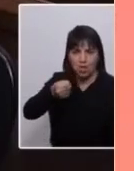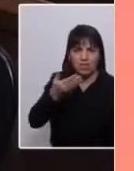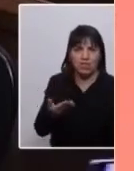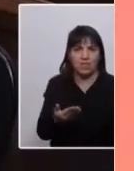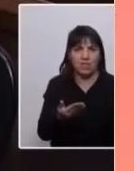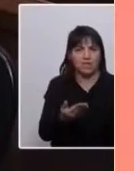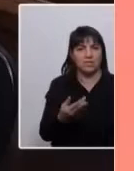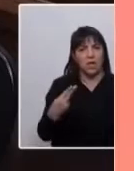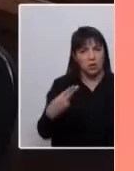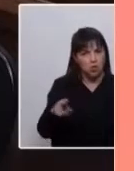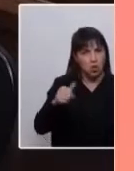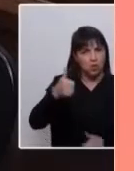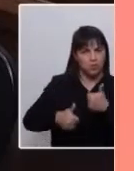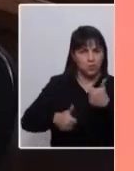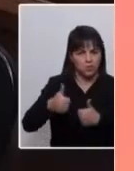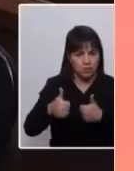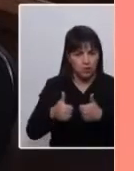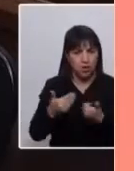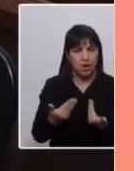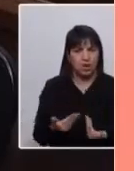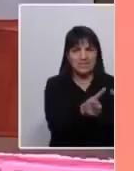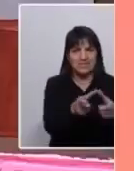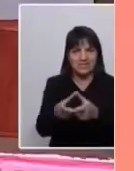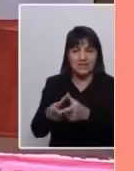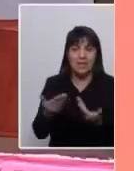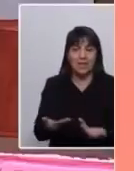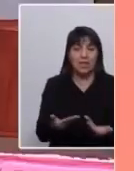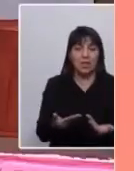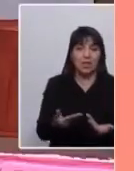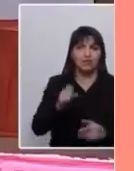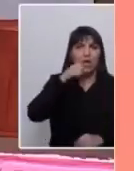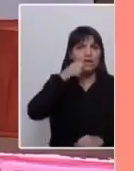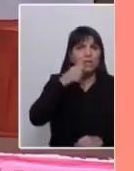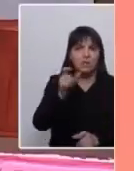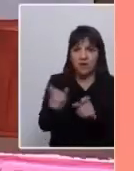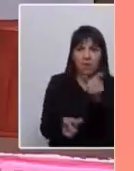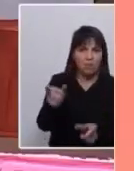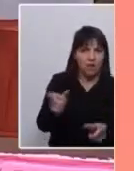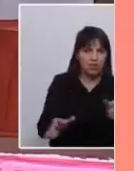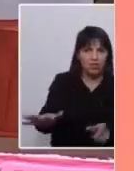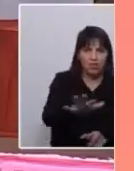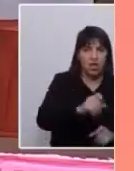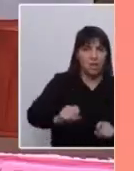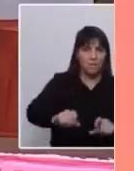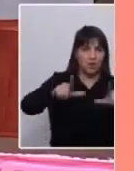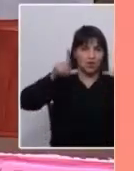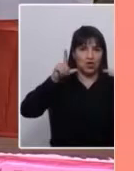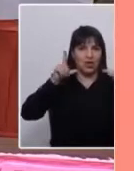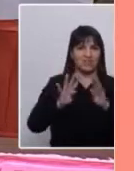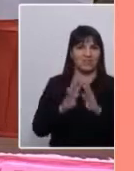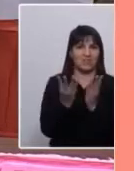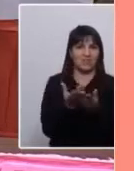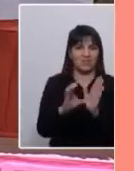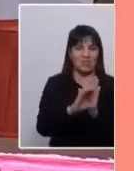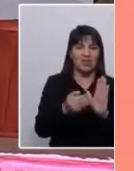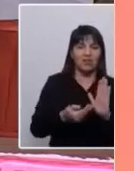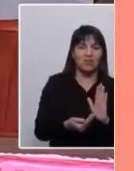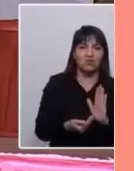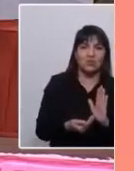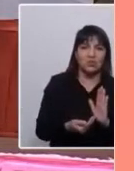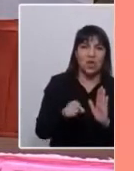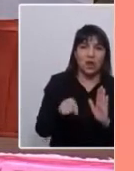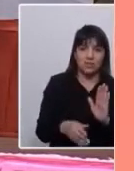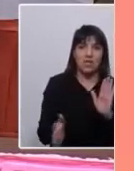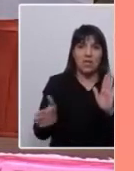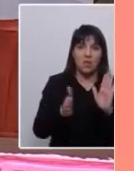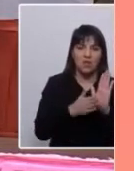abrirá las puertas para que los pueblos originarios generen su propia independencia, por ejemplo. ¿Abre esa puerta, Mauricio? No, absolutamente